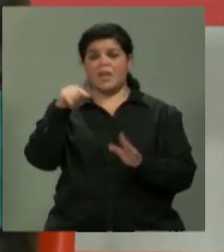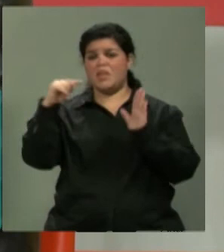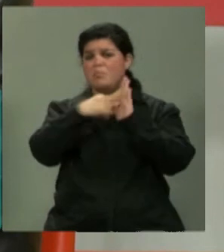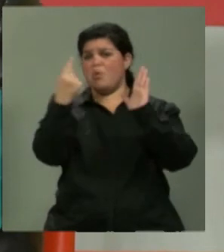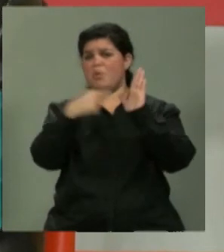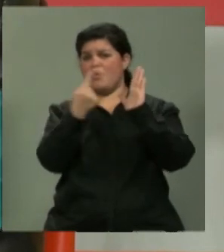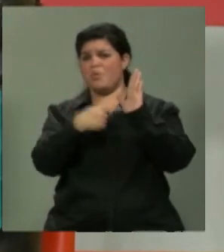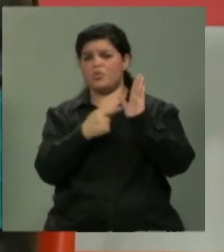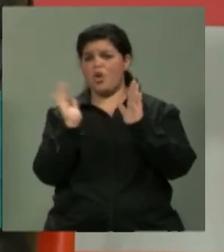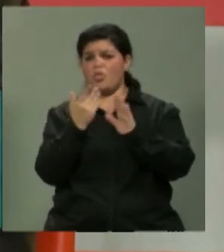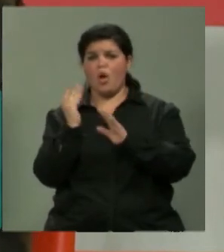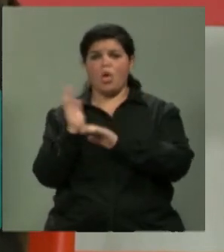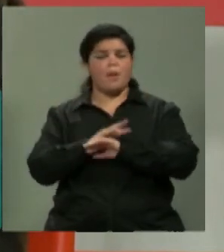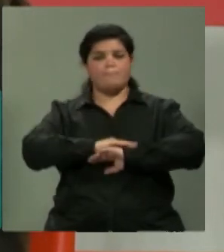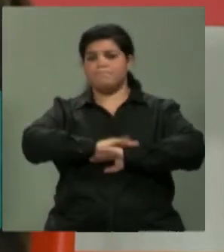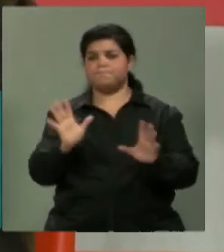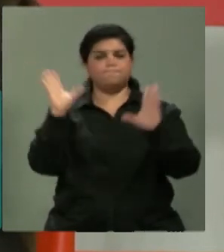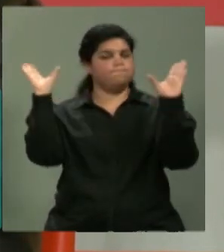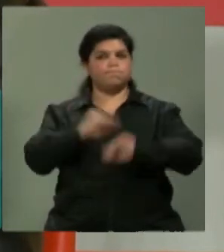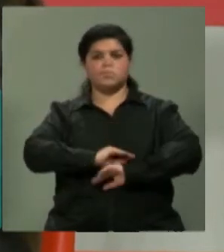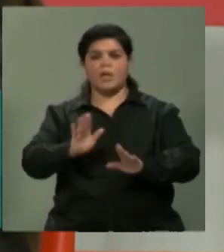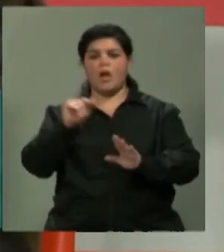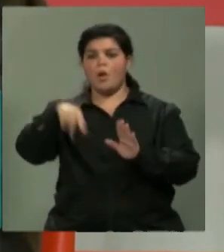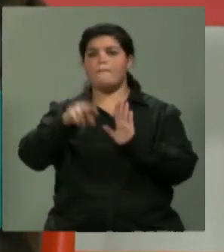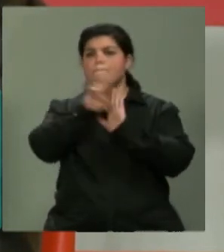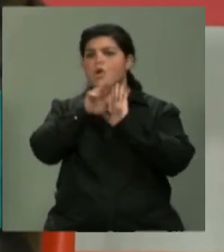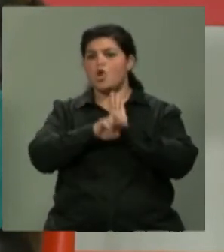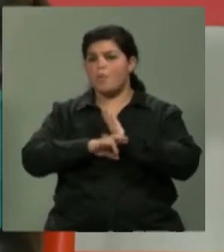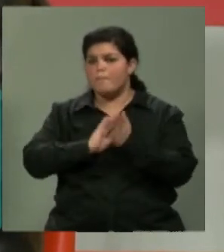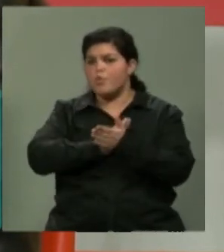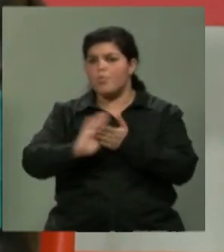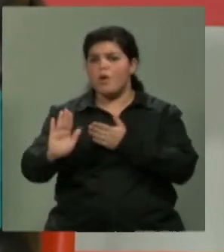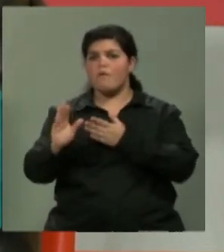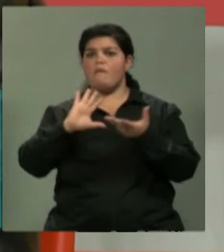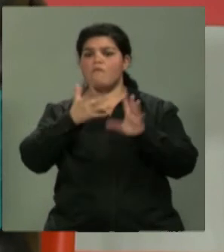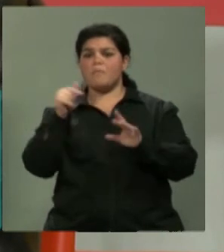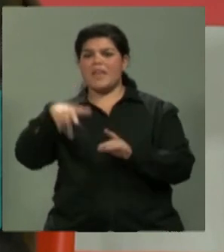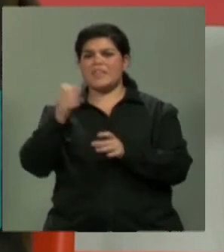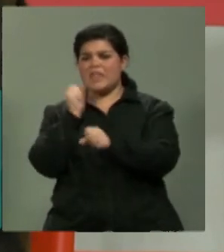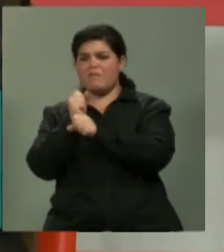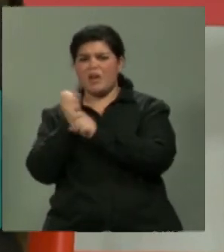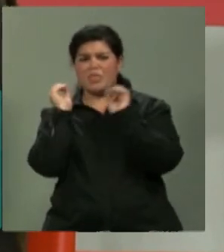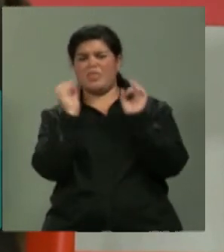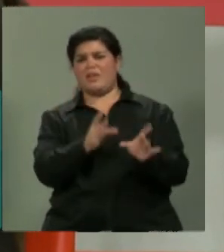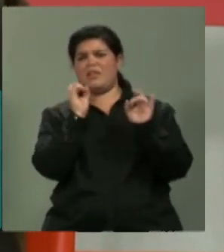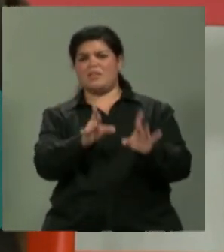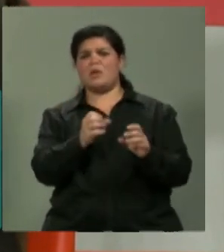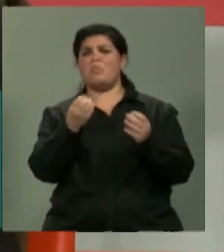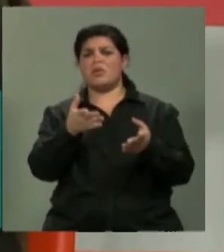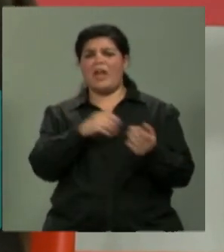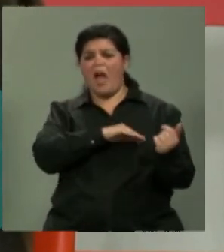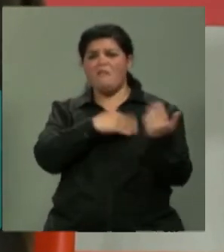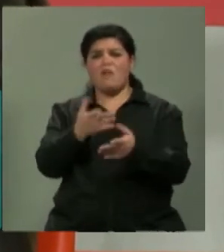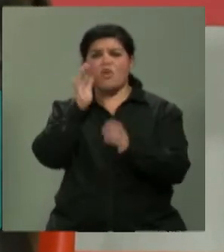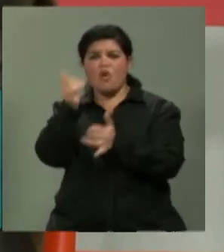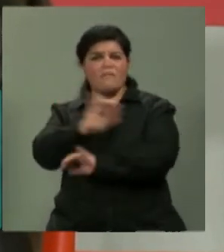que podían tener de apoyo los están destruyendo. Están haciendo nuevos protocolos que a los trabajadores critican porque no les son ningún problema para los jóvenes.